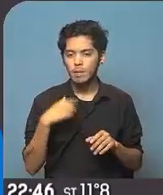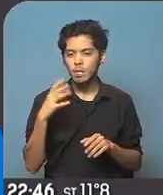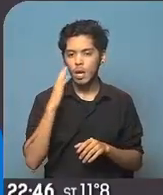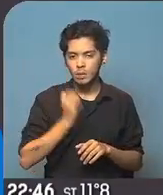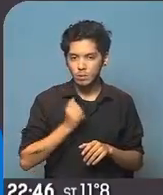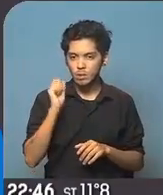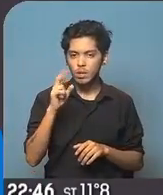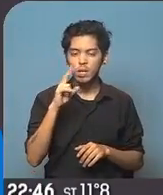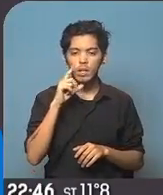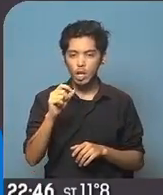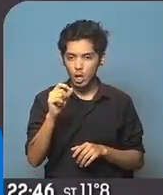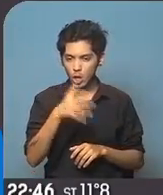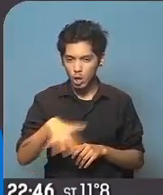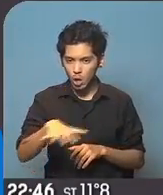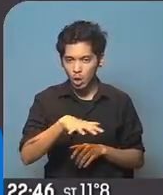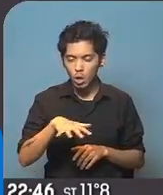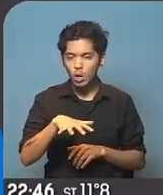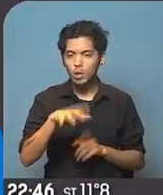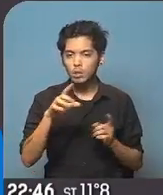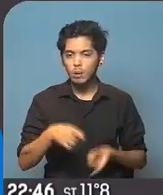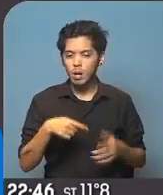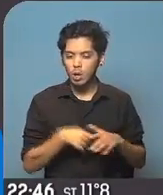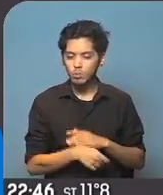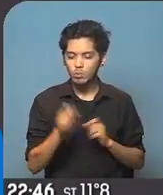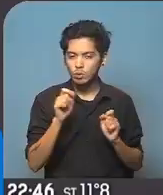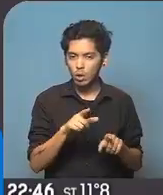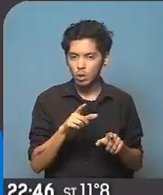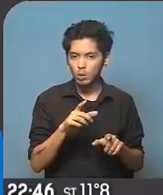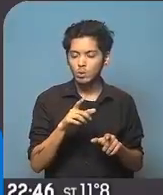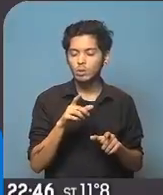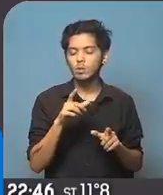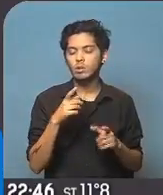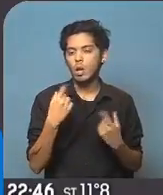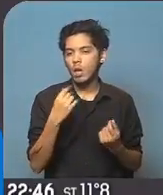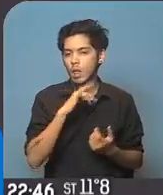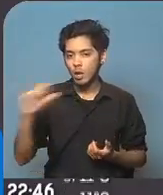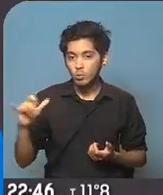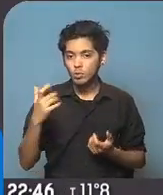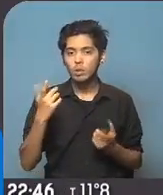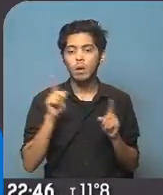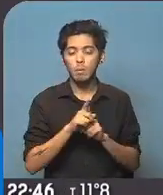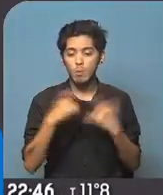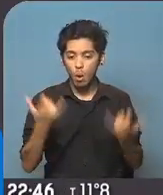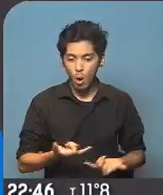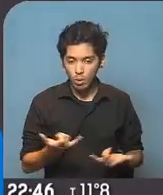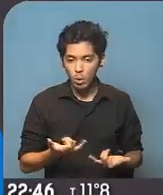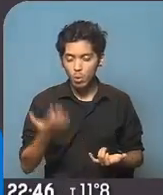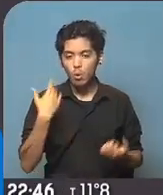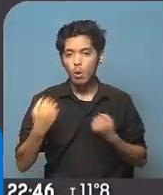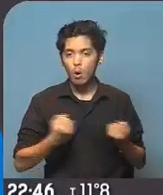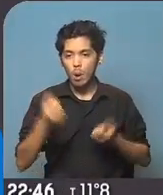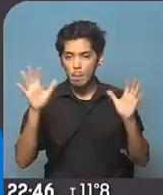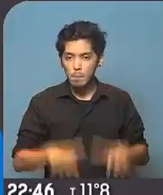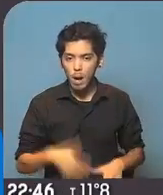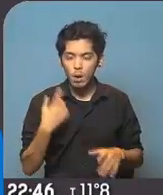de Río de Janeiro, y el otro dato es la corrupción del poder, que es lo que denuncia. Cuando hubo este paro de camioneros